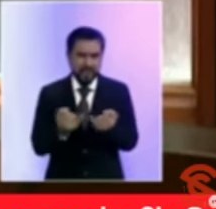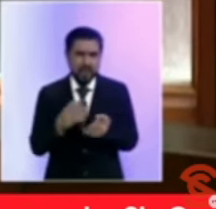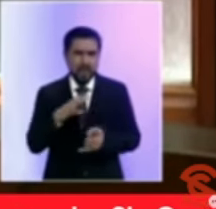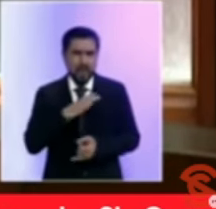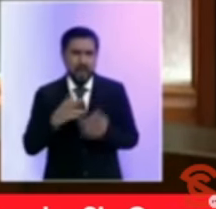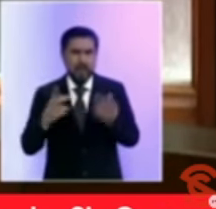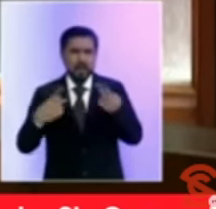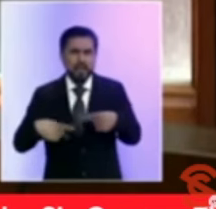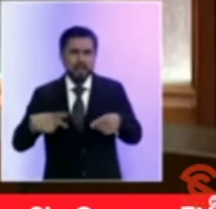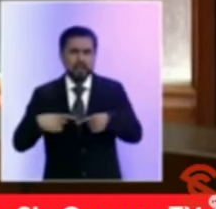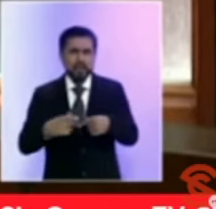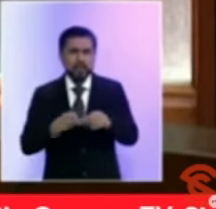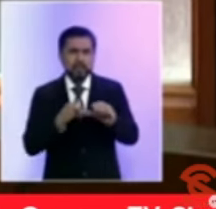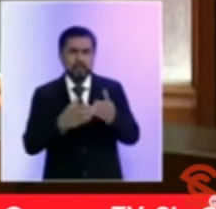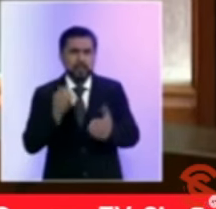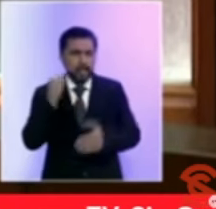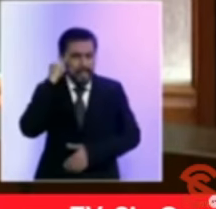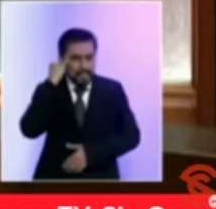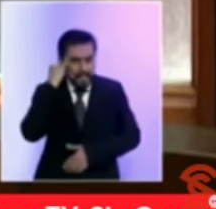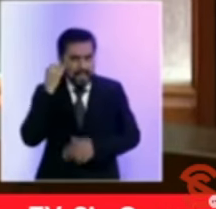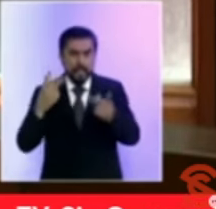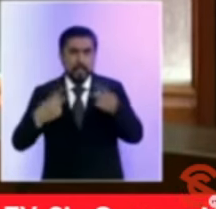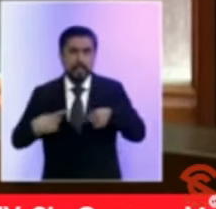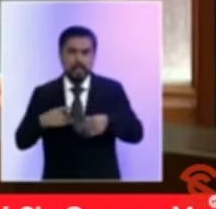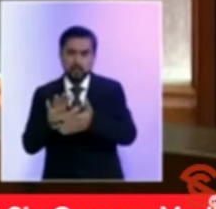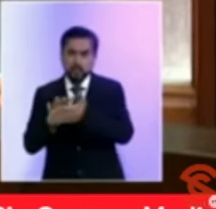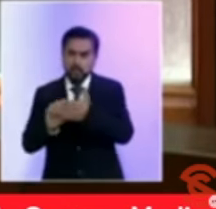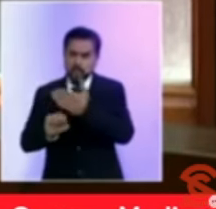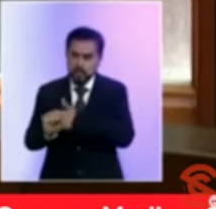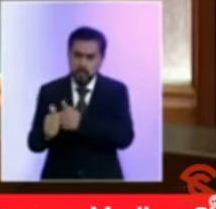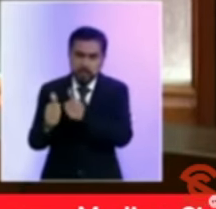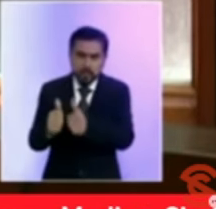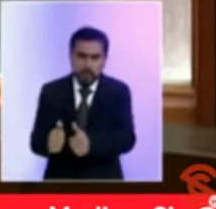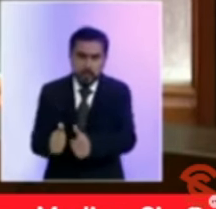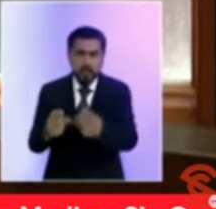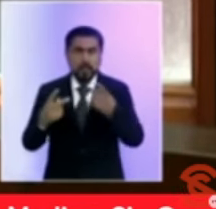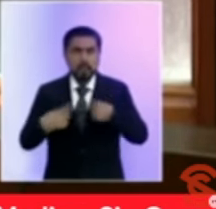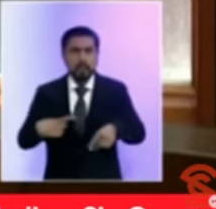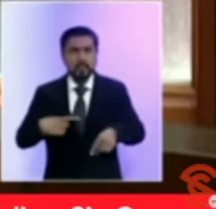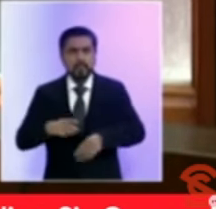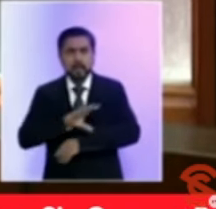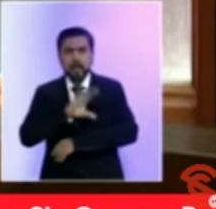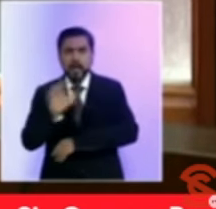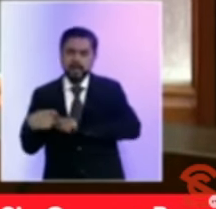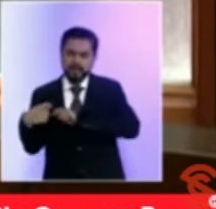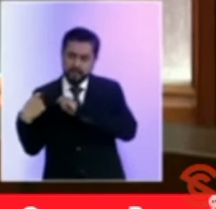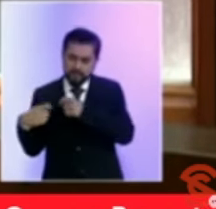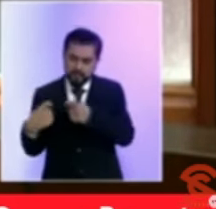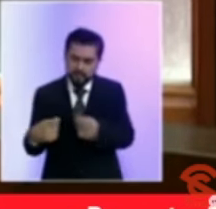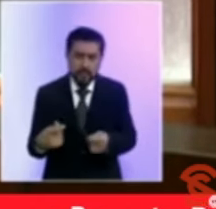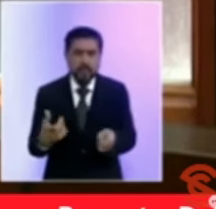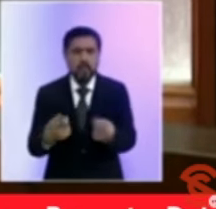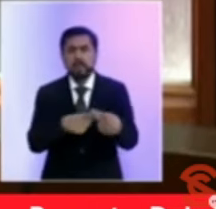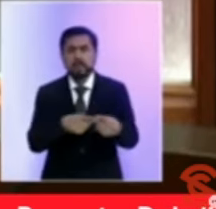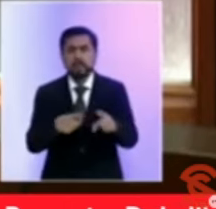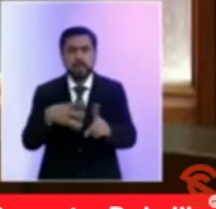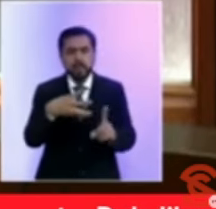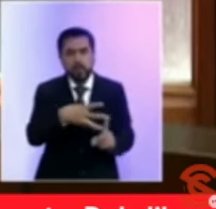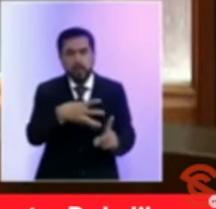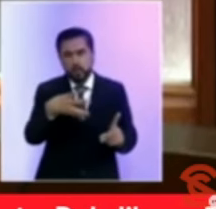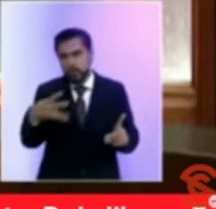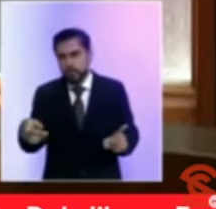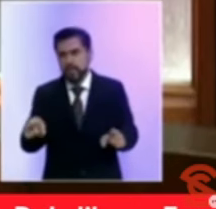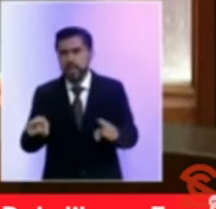situación de prisión preventiva comunidades afrodescendientes de la diversidad sexual residentes en